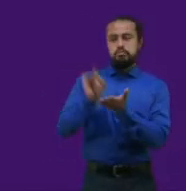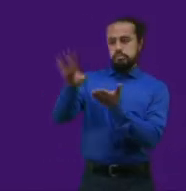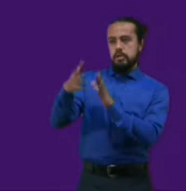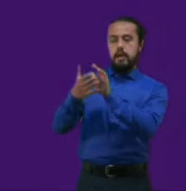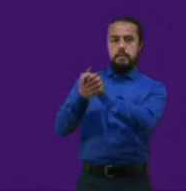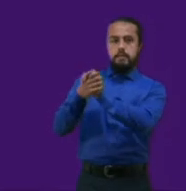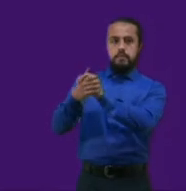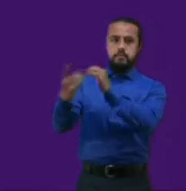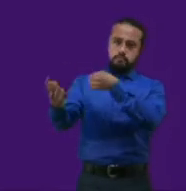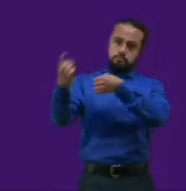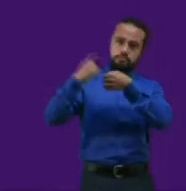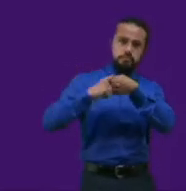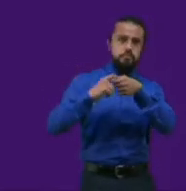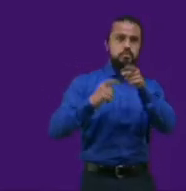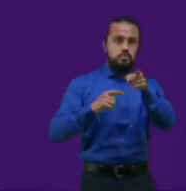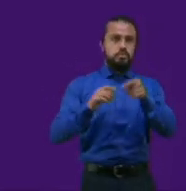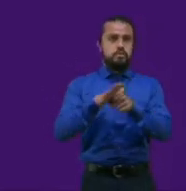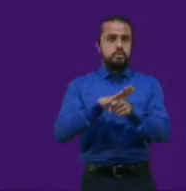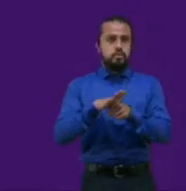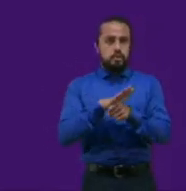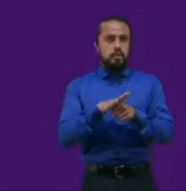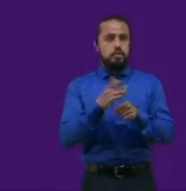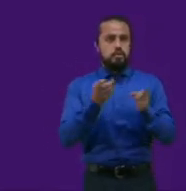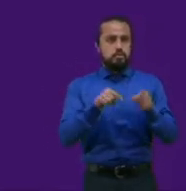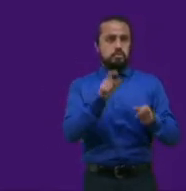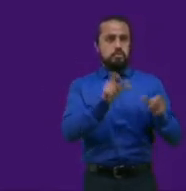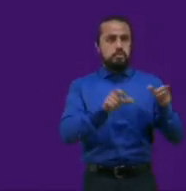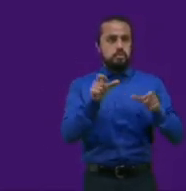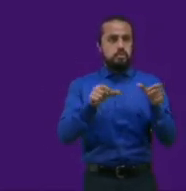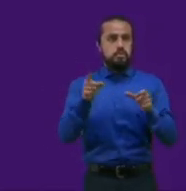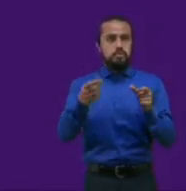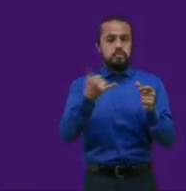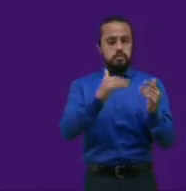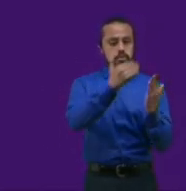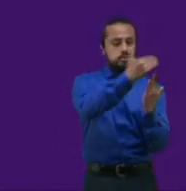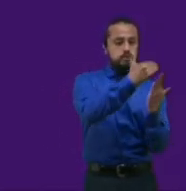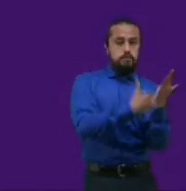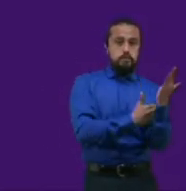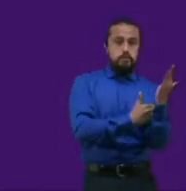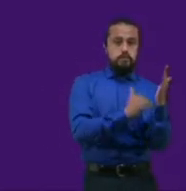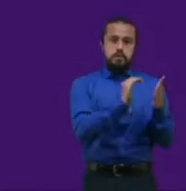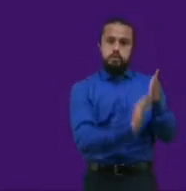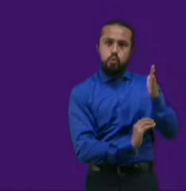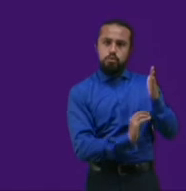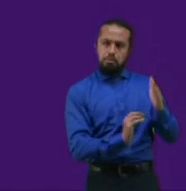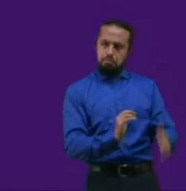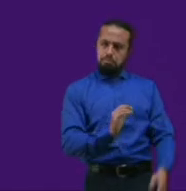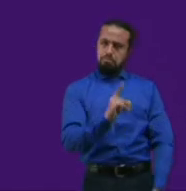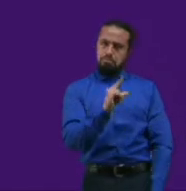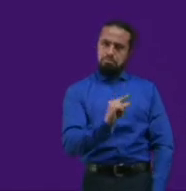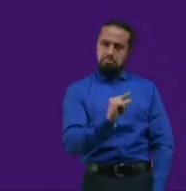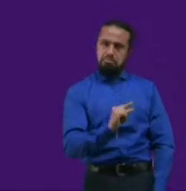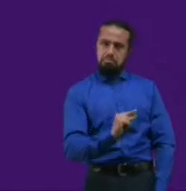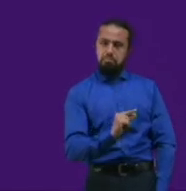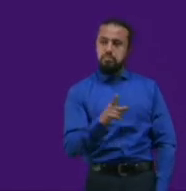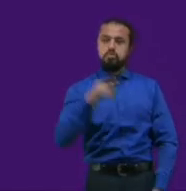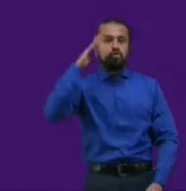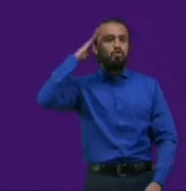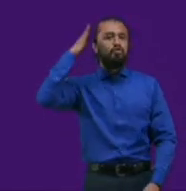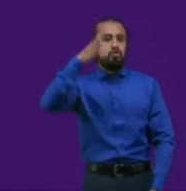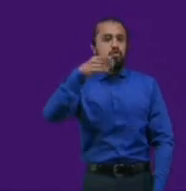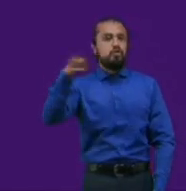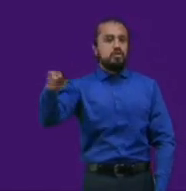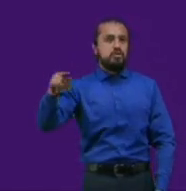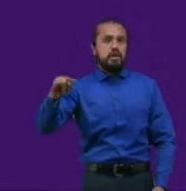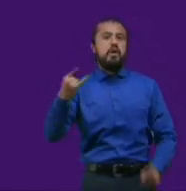conecten, en tu caso los proveedores que descuentan una factura, mañana van a terminar posiblemente siendo usuarios